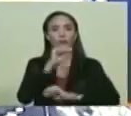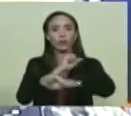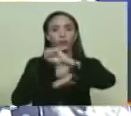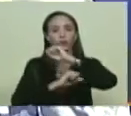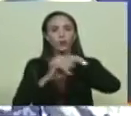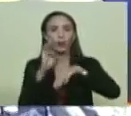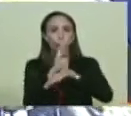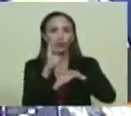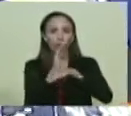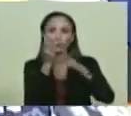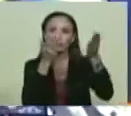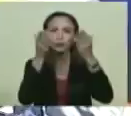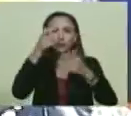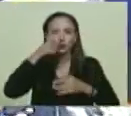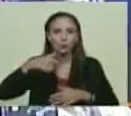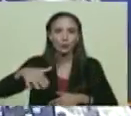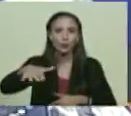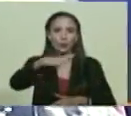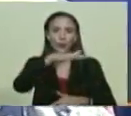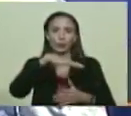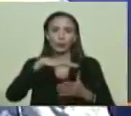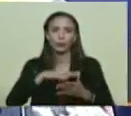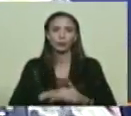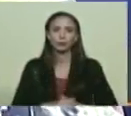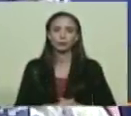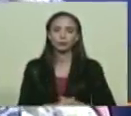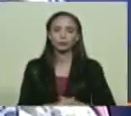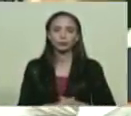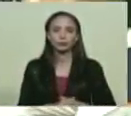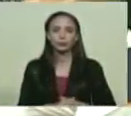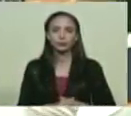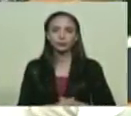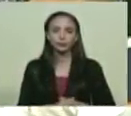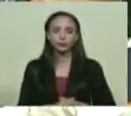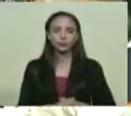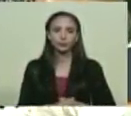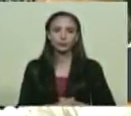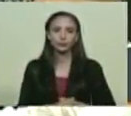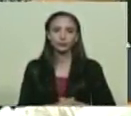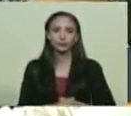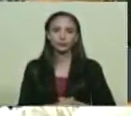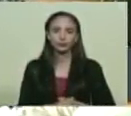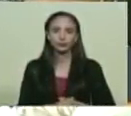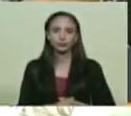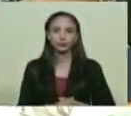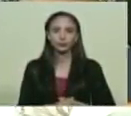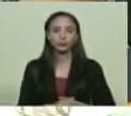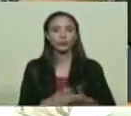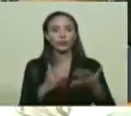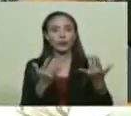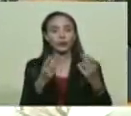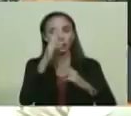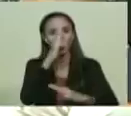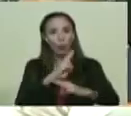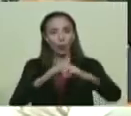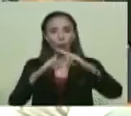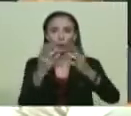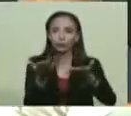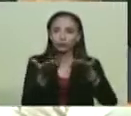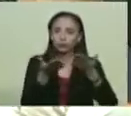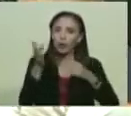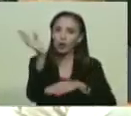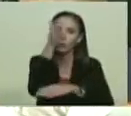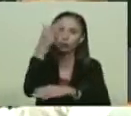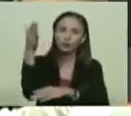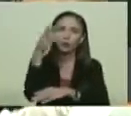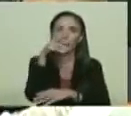y servir a nuestro pueblo. Mi comandante jefe, buenas tardes. Permiso para hablar con usted y tener el honor de recibir en sus manos la bandera de la